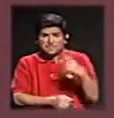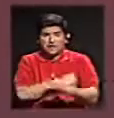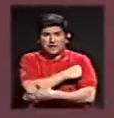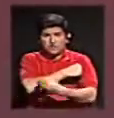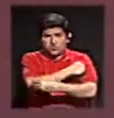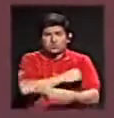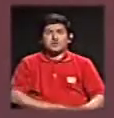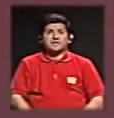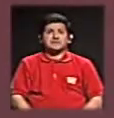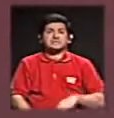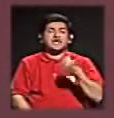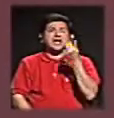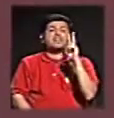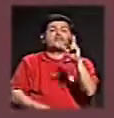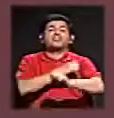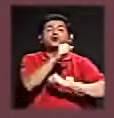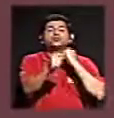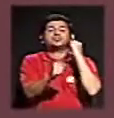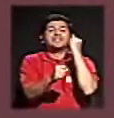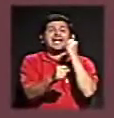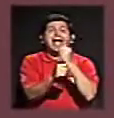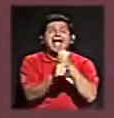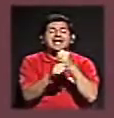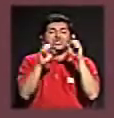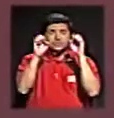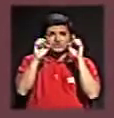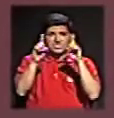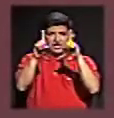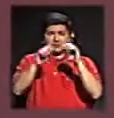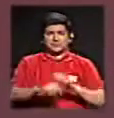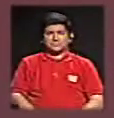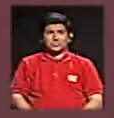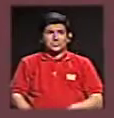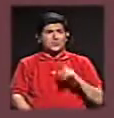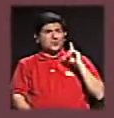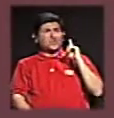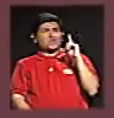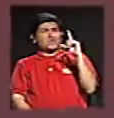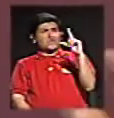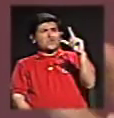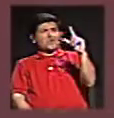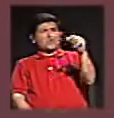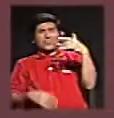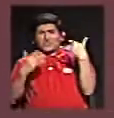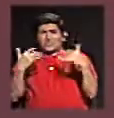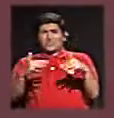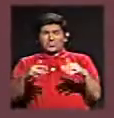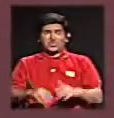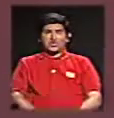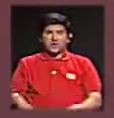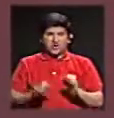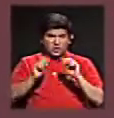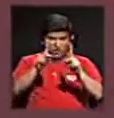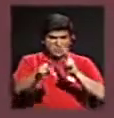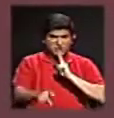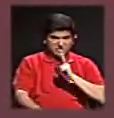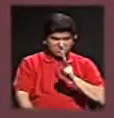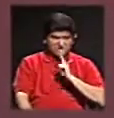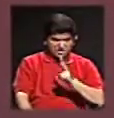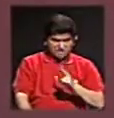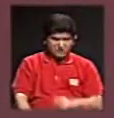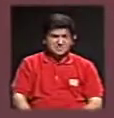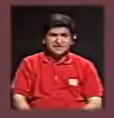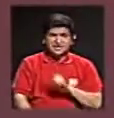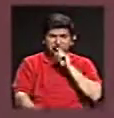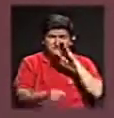pobres? Bueno, 12 años de educación. Estamos muy lejos de esa meta. Entonces, y además la posibilidad de realmente